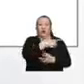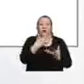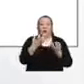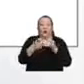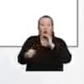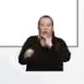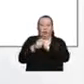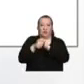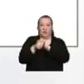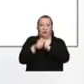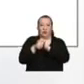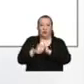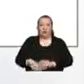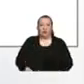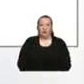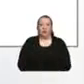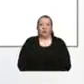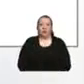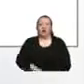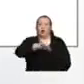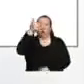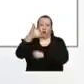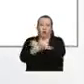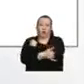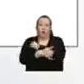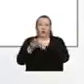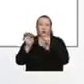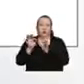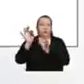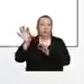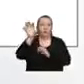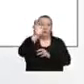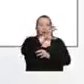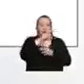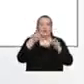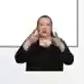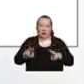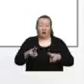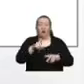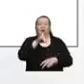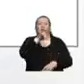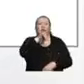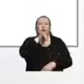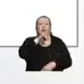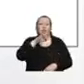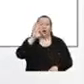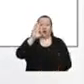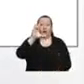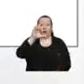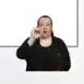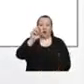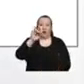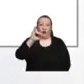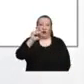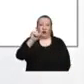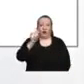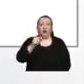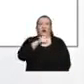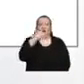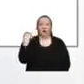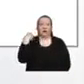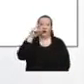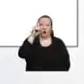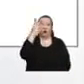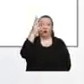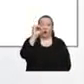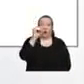dakota del sur de labor y la caimán y florida mónica aparece también fue florida sabemos que tiene cerca de 140 propiedades que valen decenas